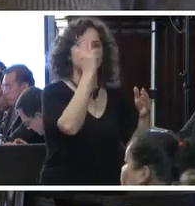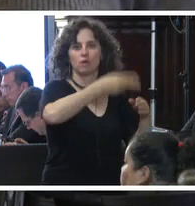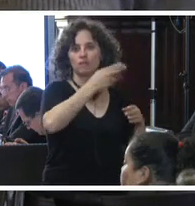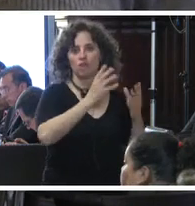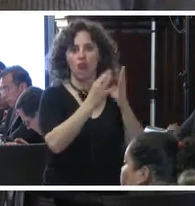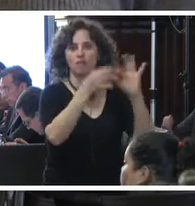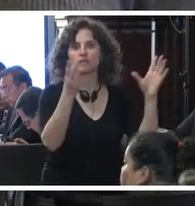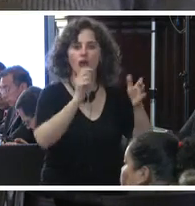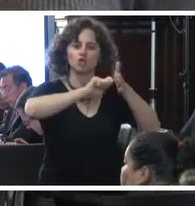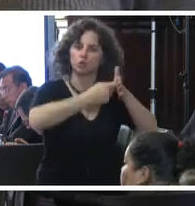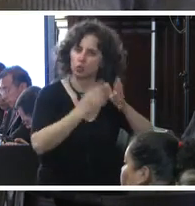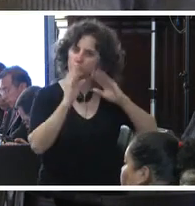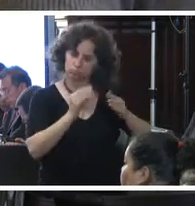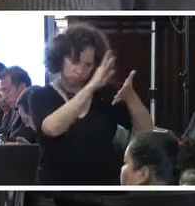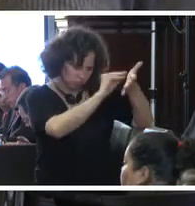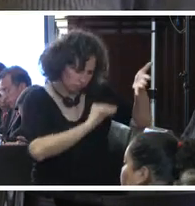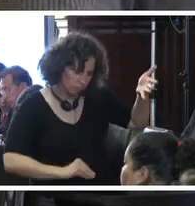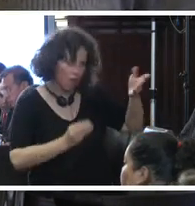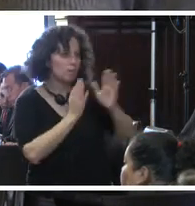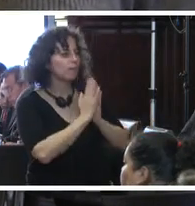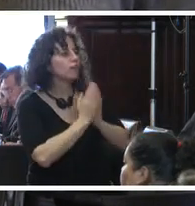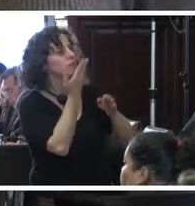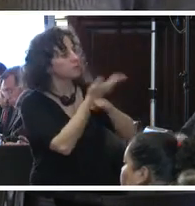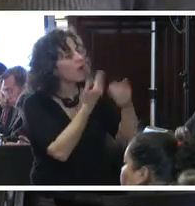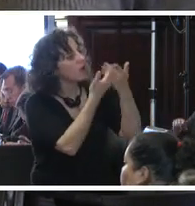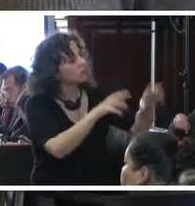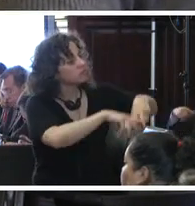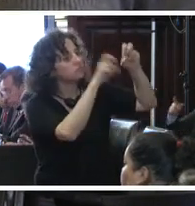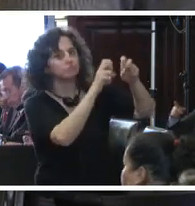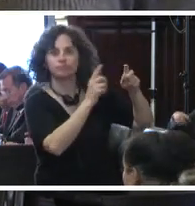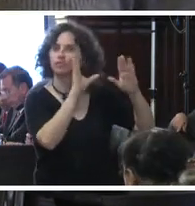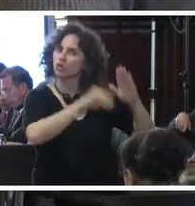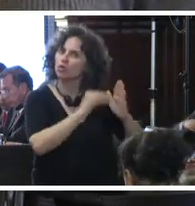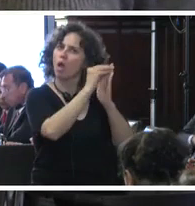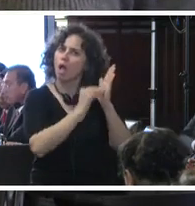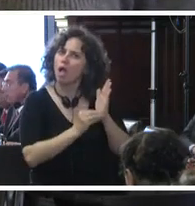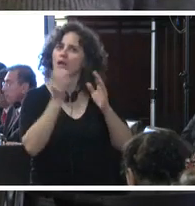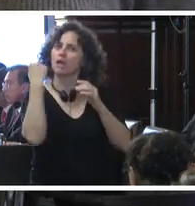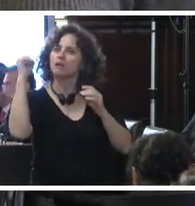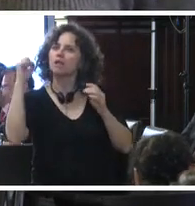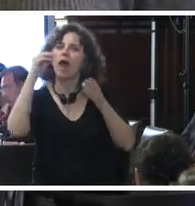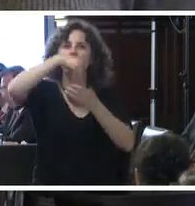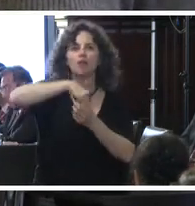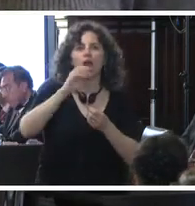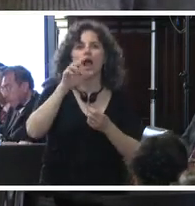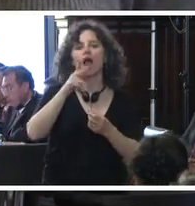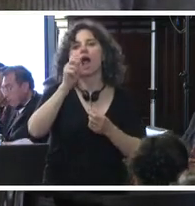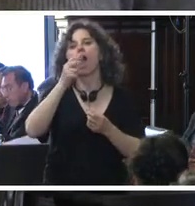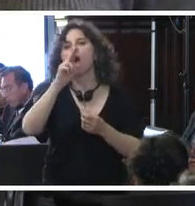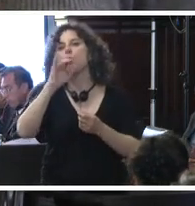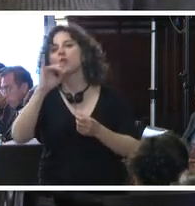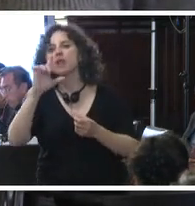tortura, solicitándole que abriera un examen preliminar. Todos estos crímenes fueron cometidos en Coahuila entre el 2009